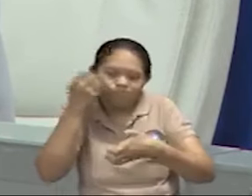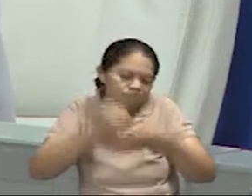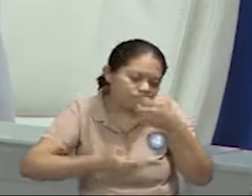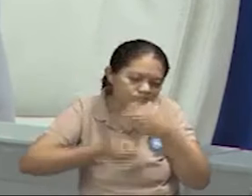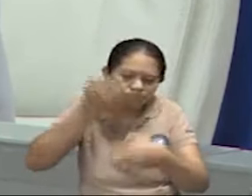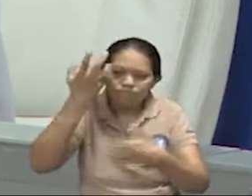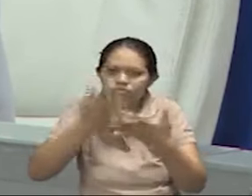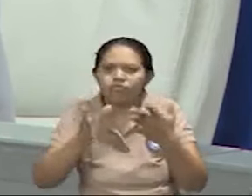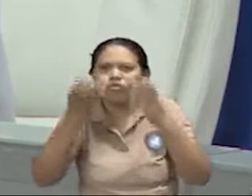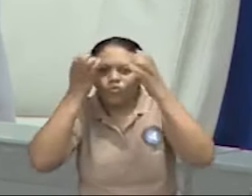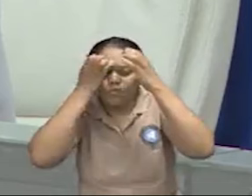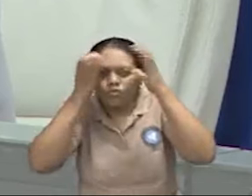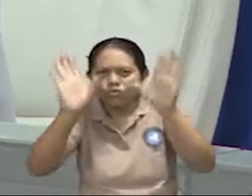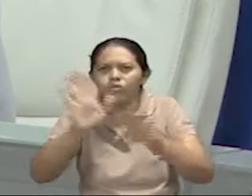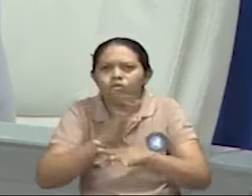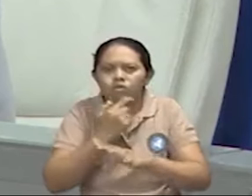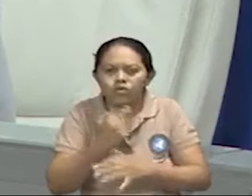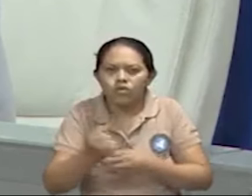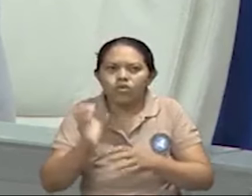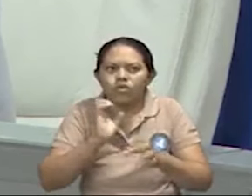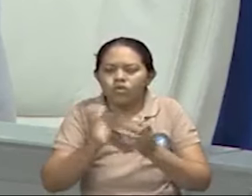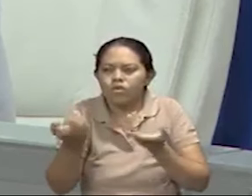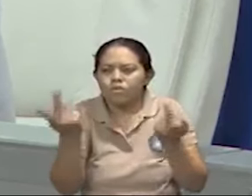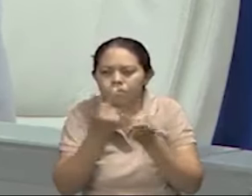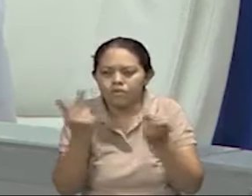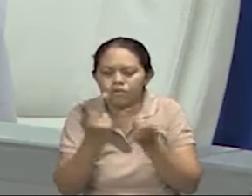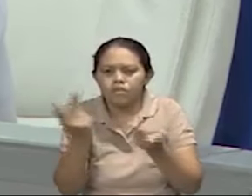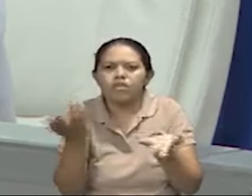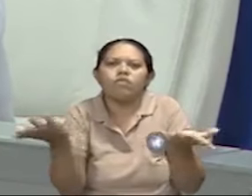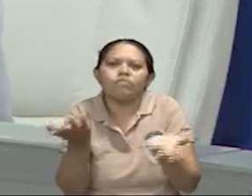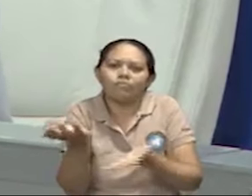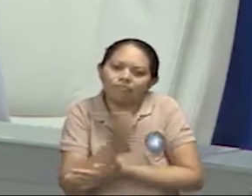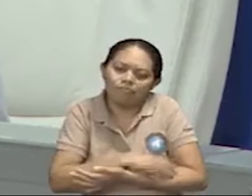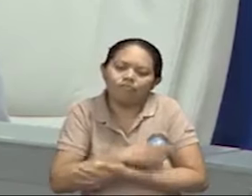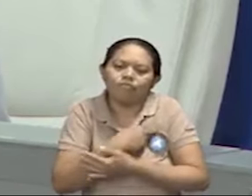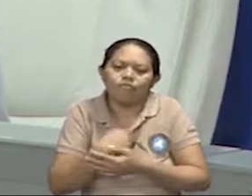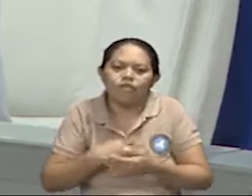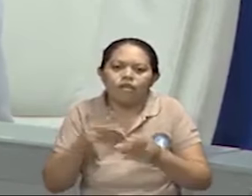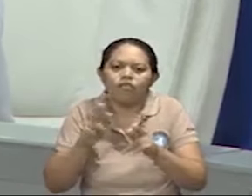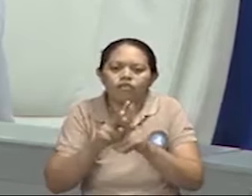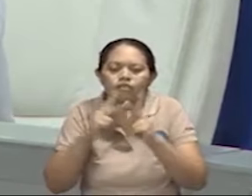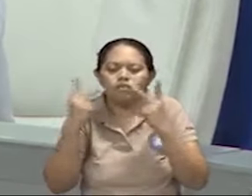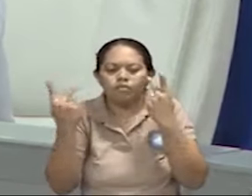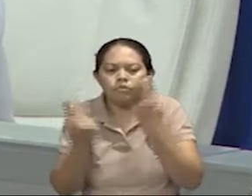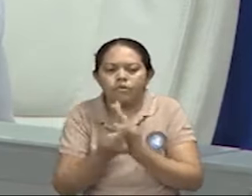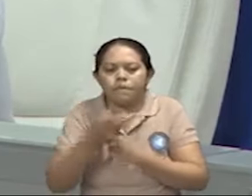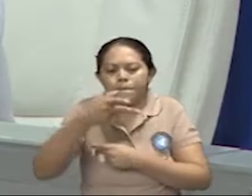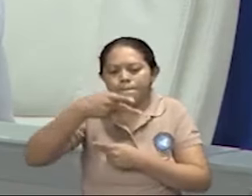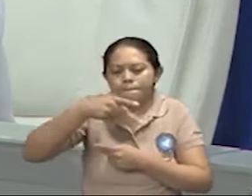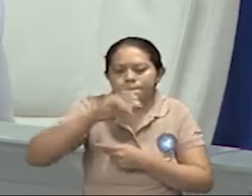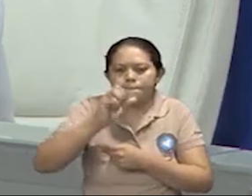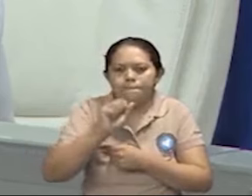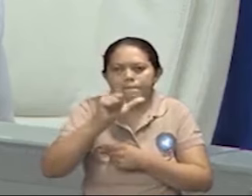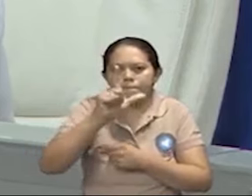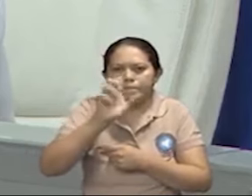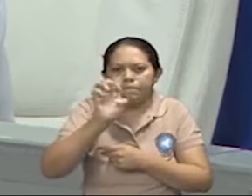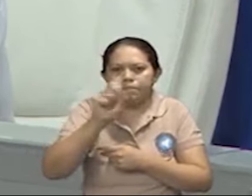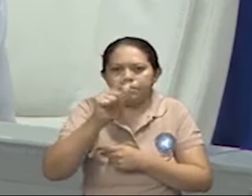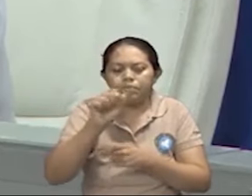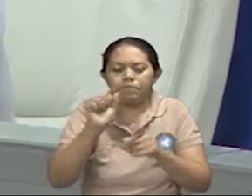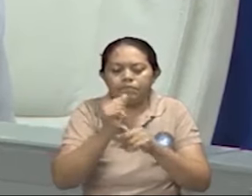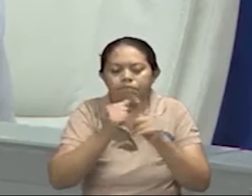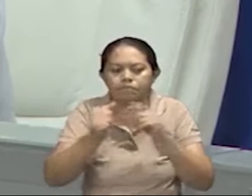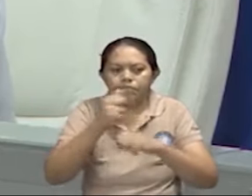los espacios culturales y medios de subsistencia del pueblo palestino la